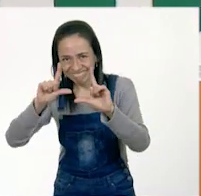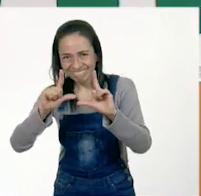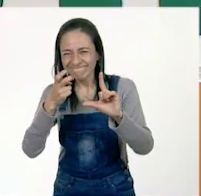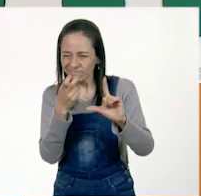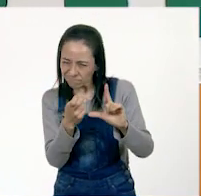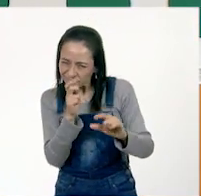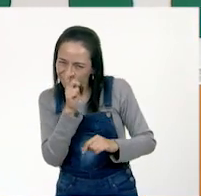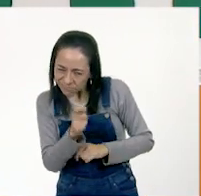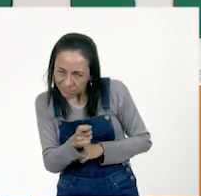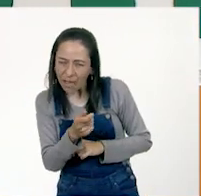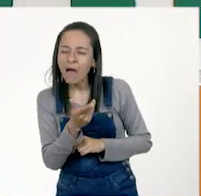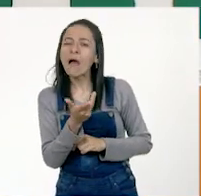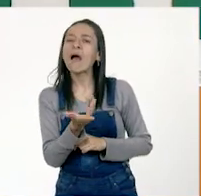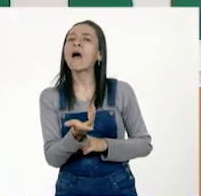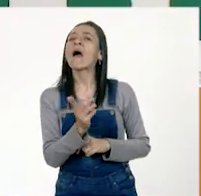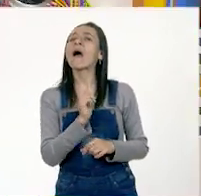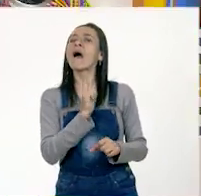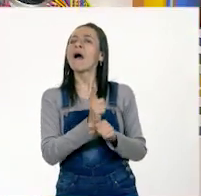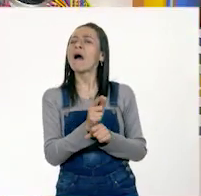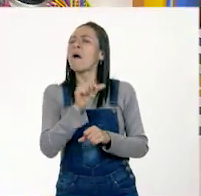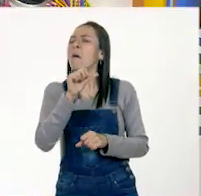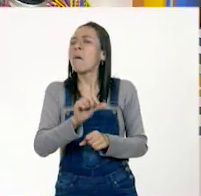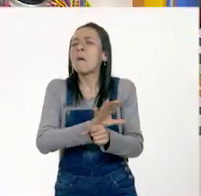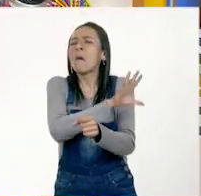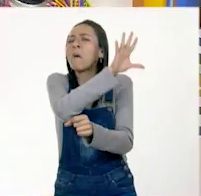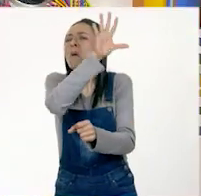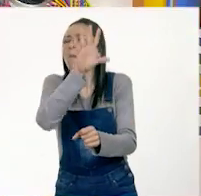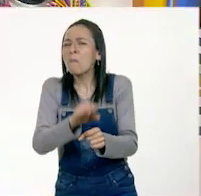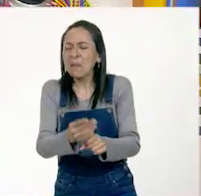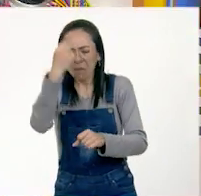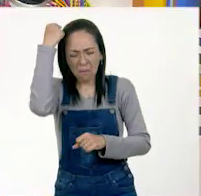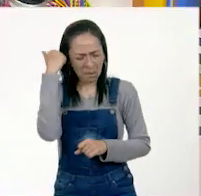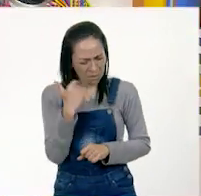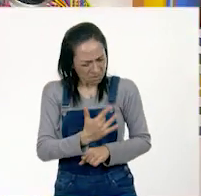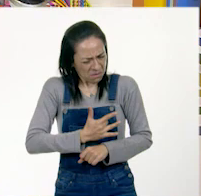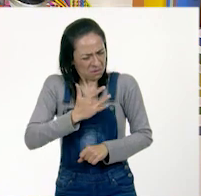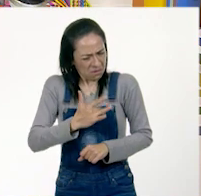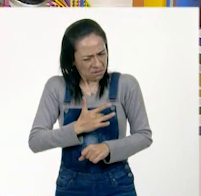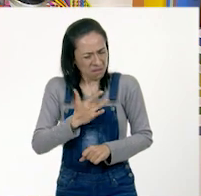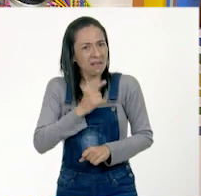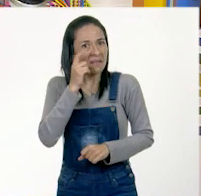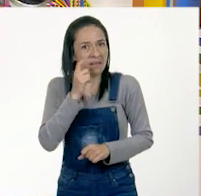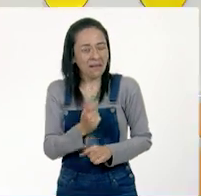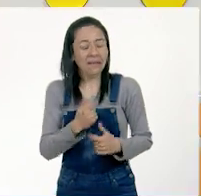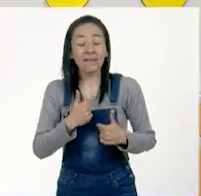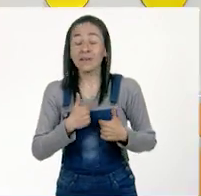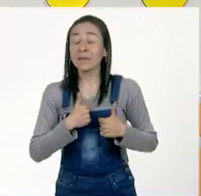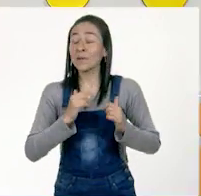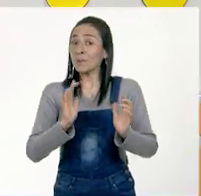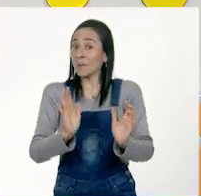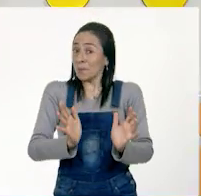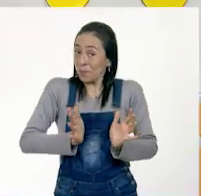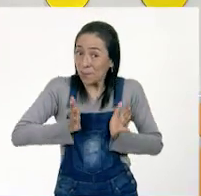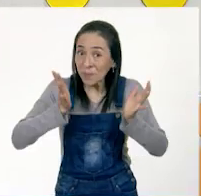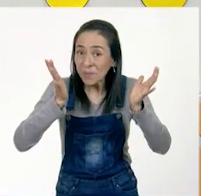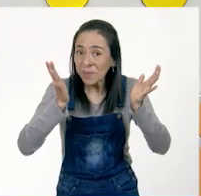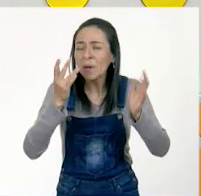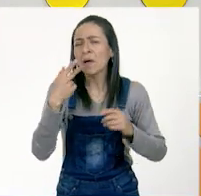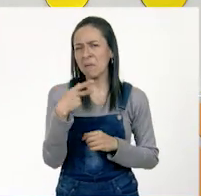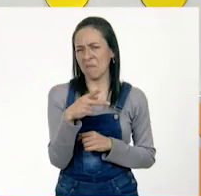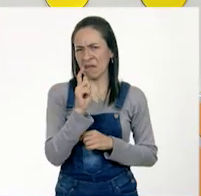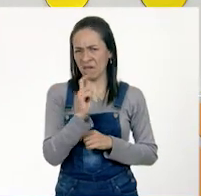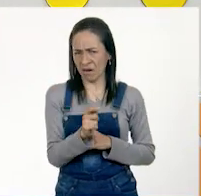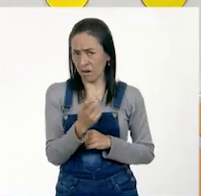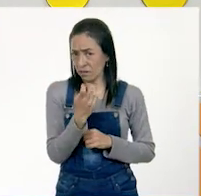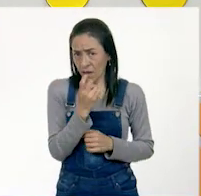nuestra principal emoción fue la sorpresa. ¿Sí? Pero eso no quiere decir que no conectemos con otras